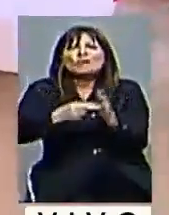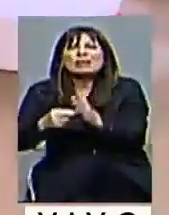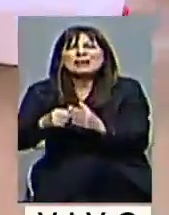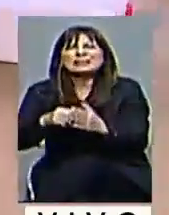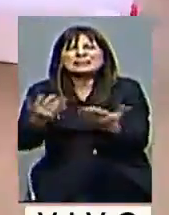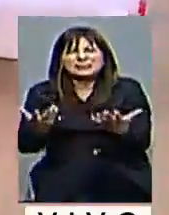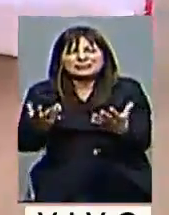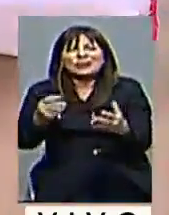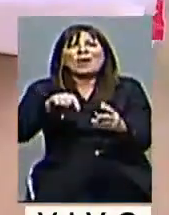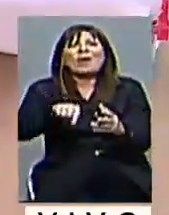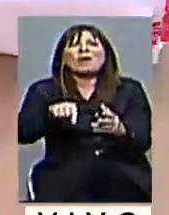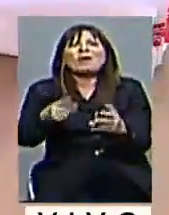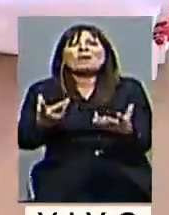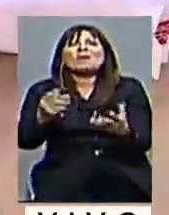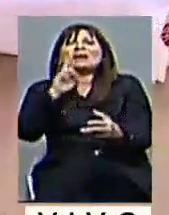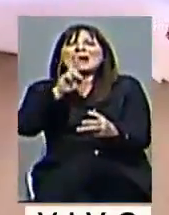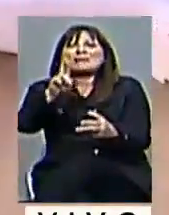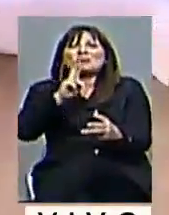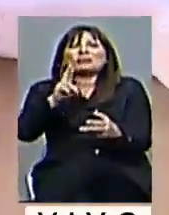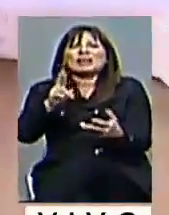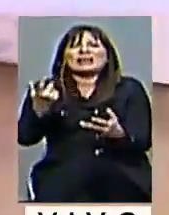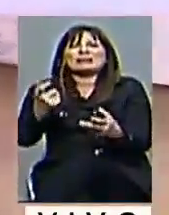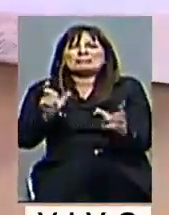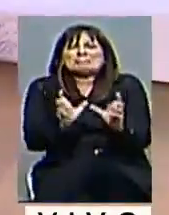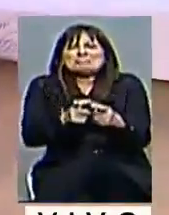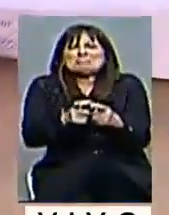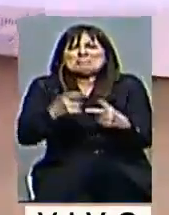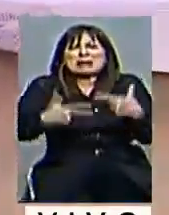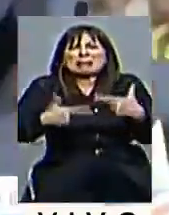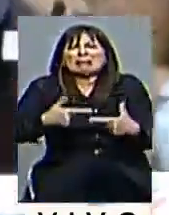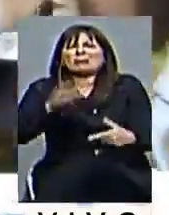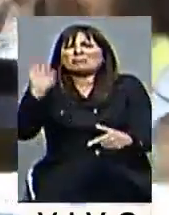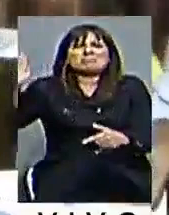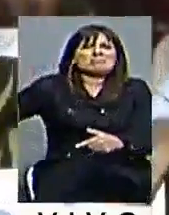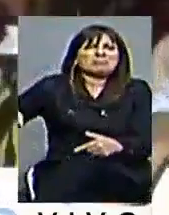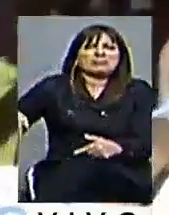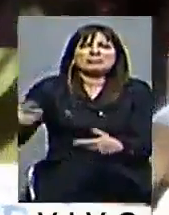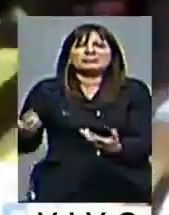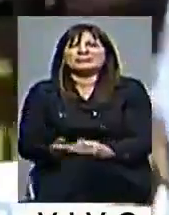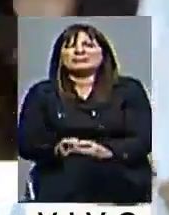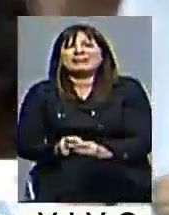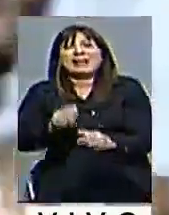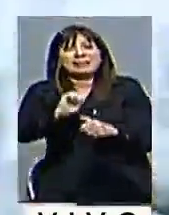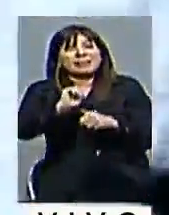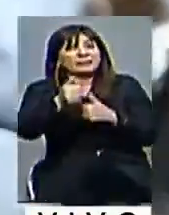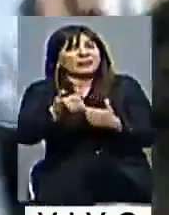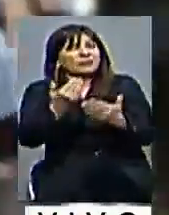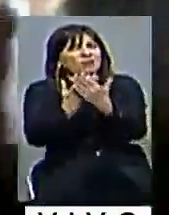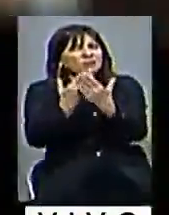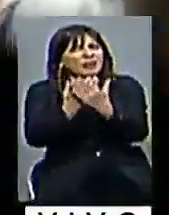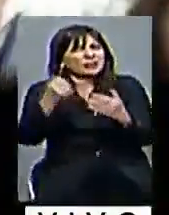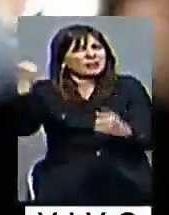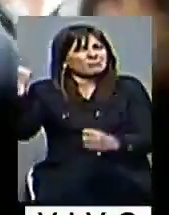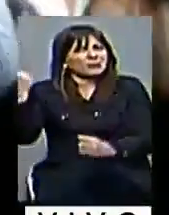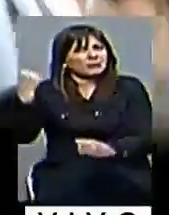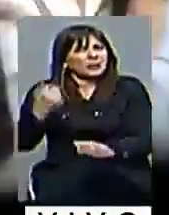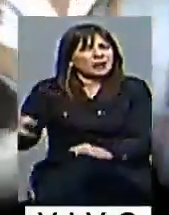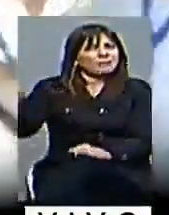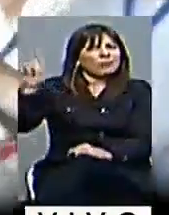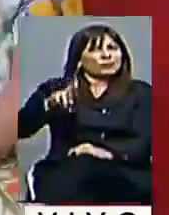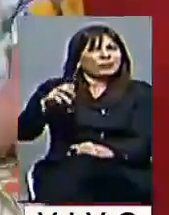vota cruzado sin responder a lógicas partidistas. ¿Qué desafíos deberá enfrentar Piñera en su regreso a la